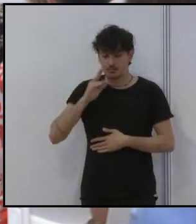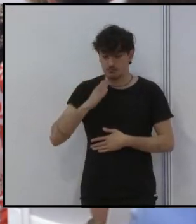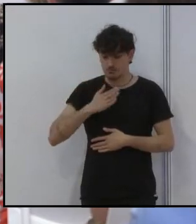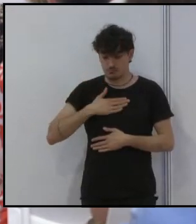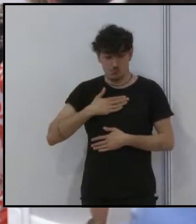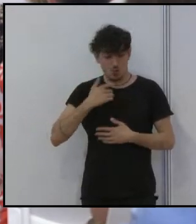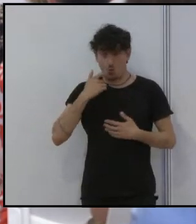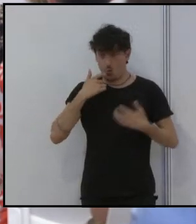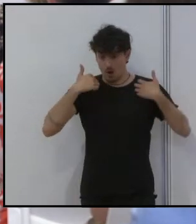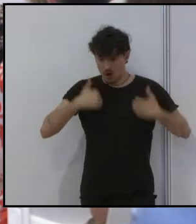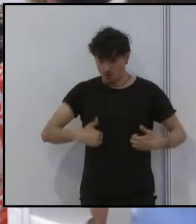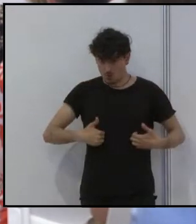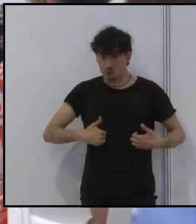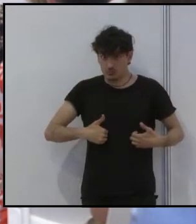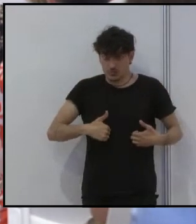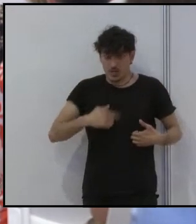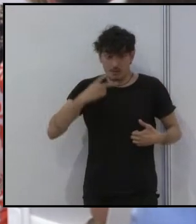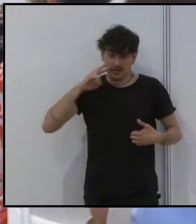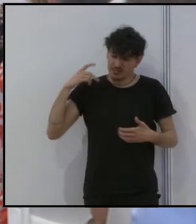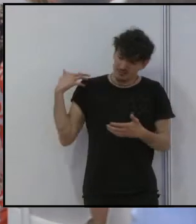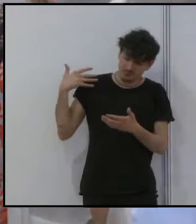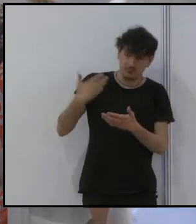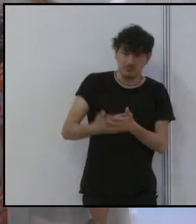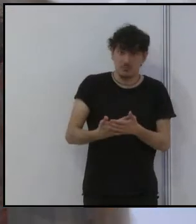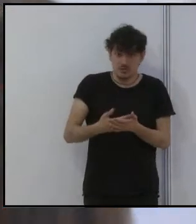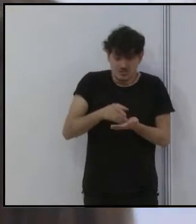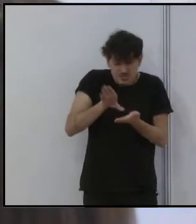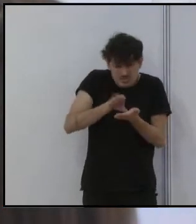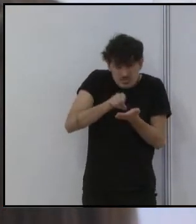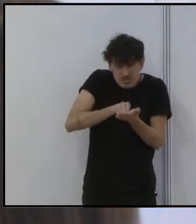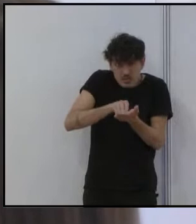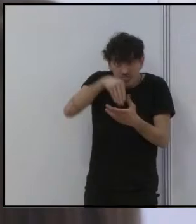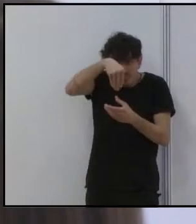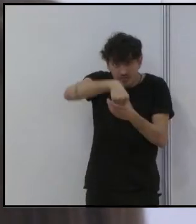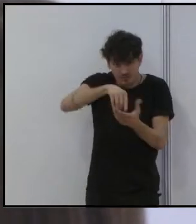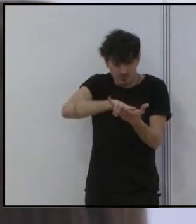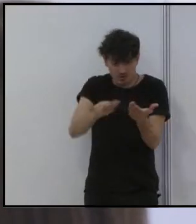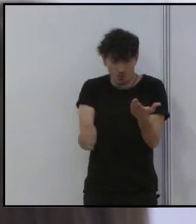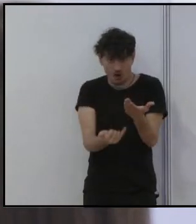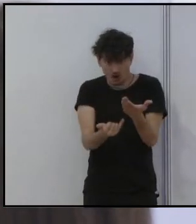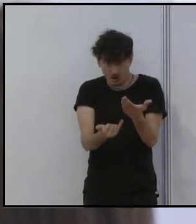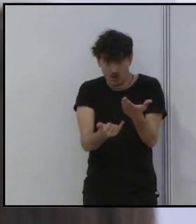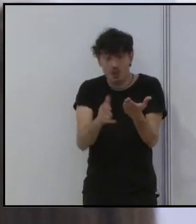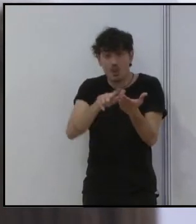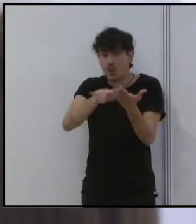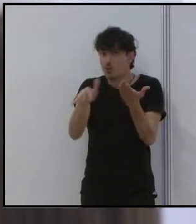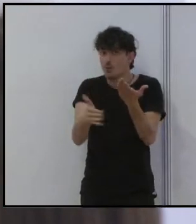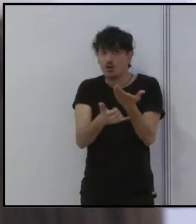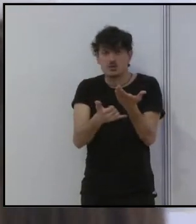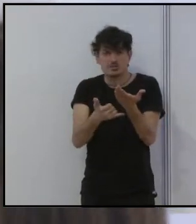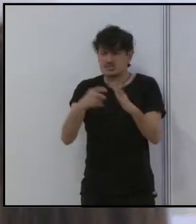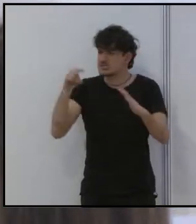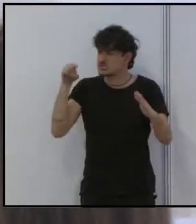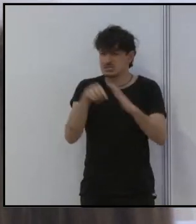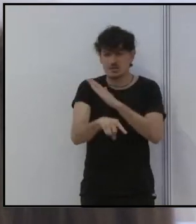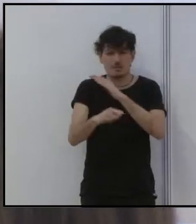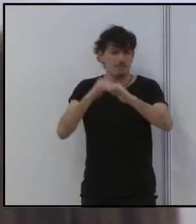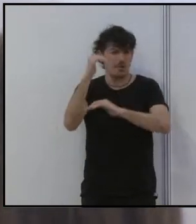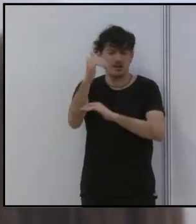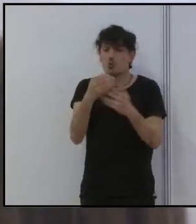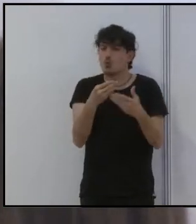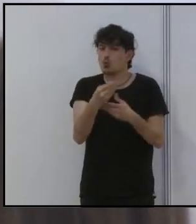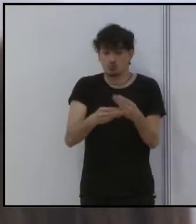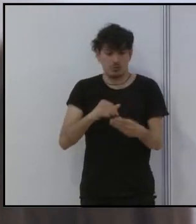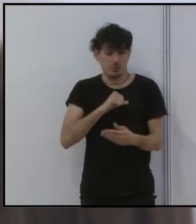seres humanos, nuestra experiencia como especie. El hecho de que ese lenguaje vaya mucho más allá del uso individual de la